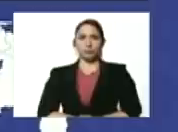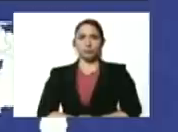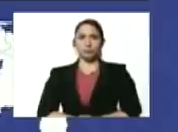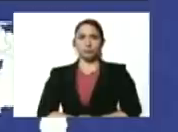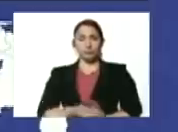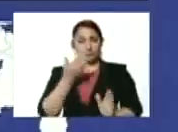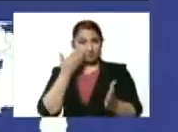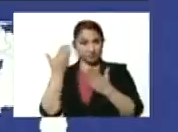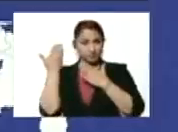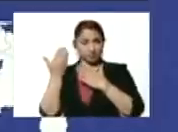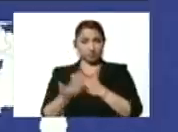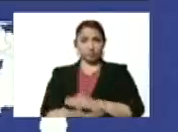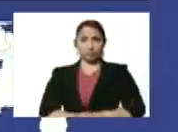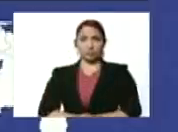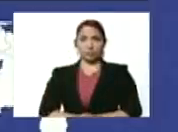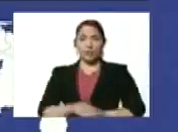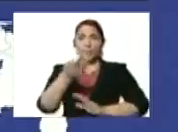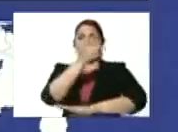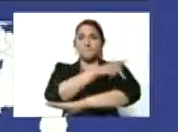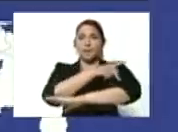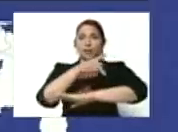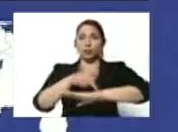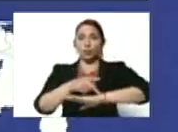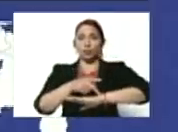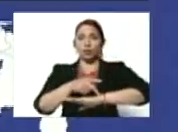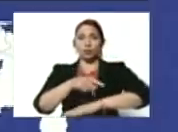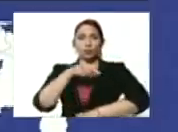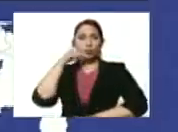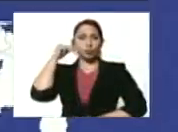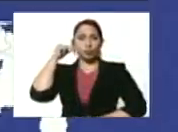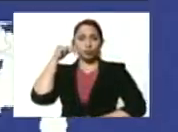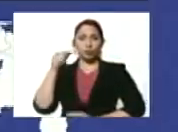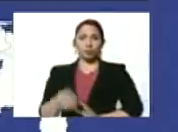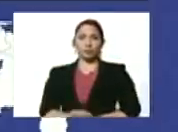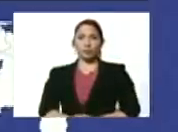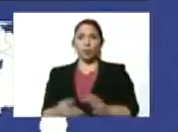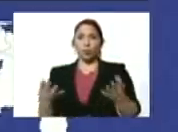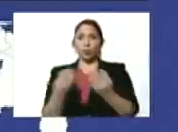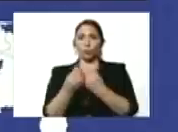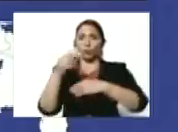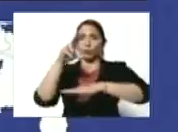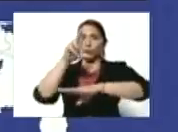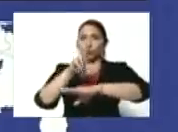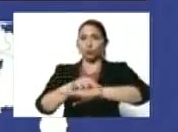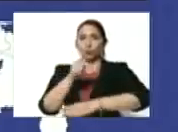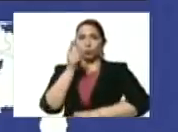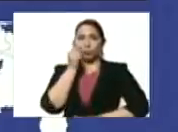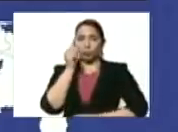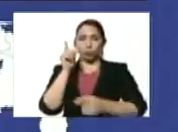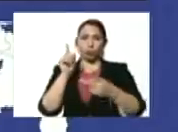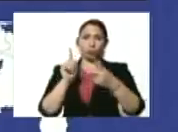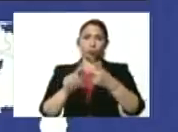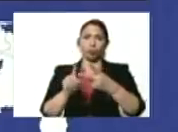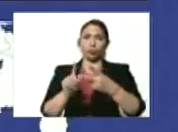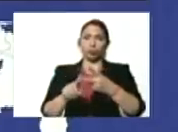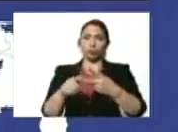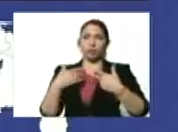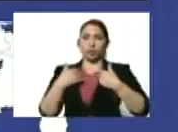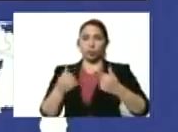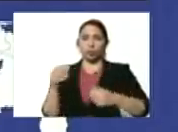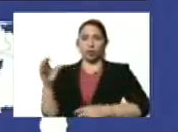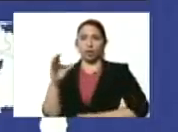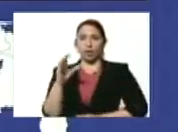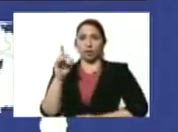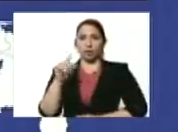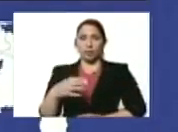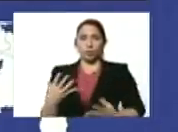Allá, en la parroquia Sucre, junto al doctor Armando Marín, Autoridad Única de Salud de Caracas,